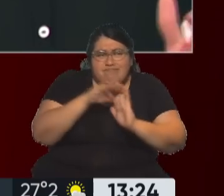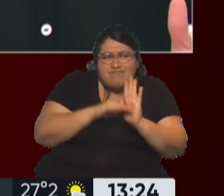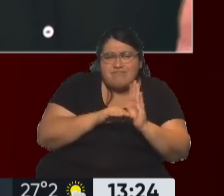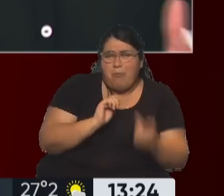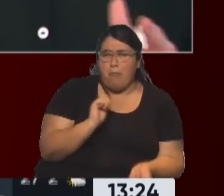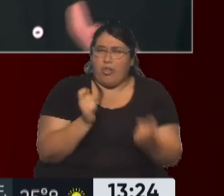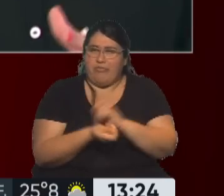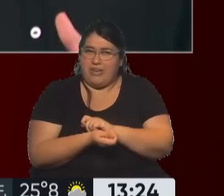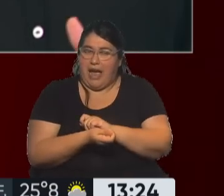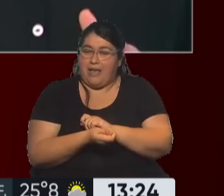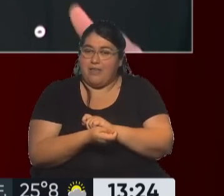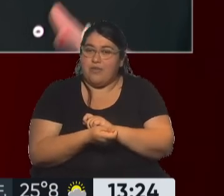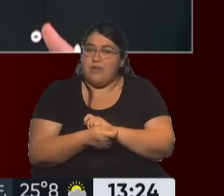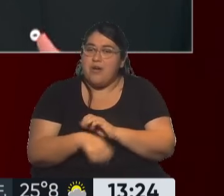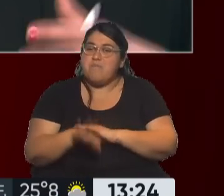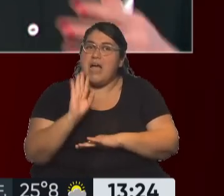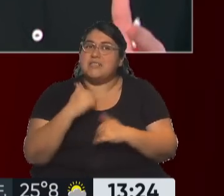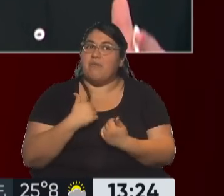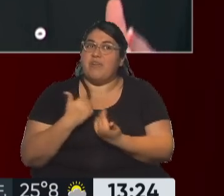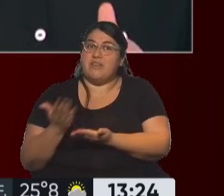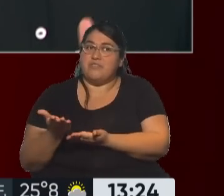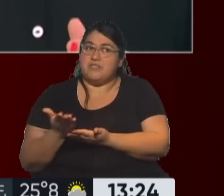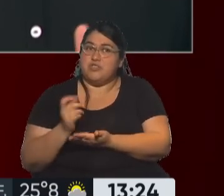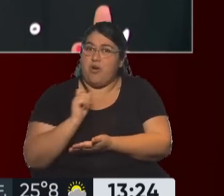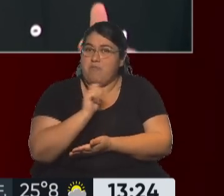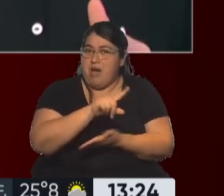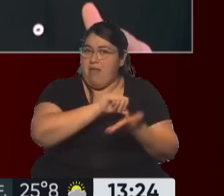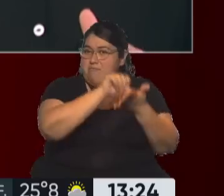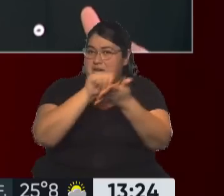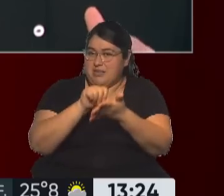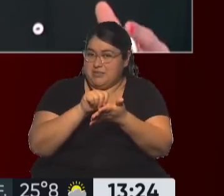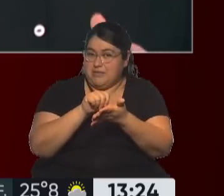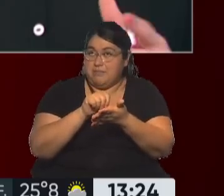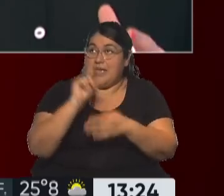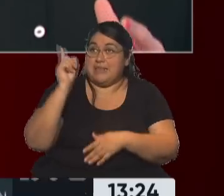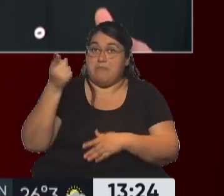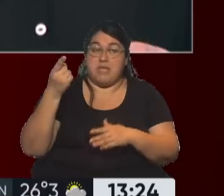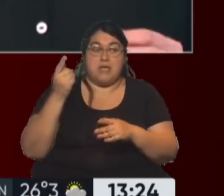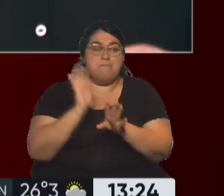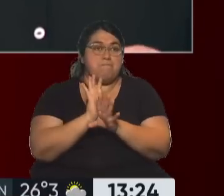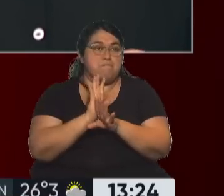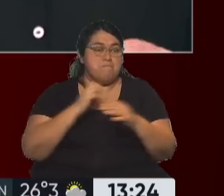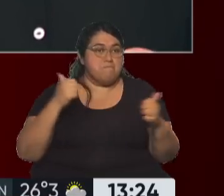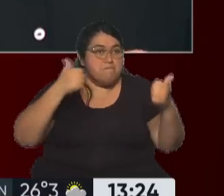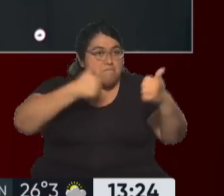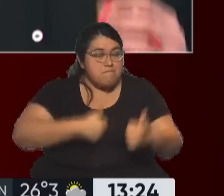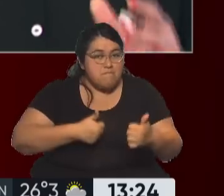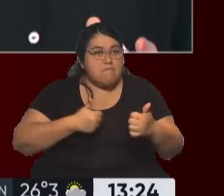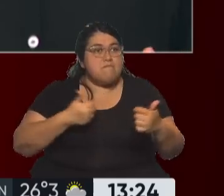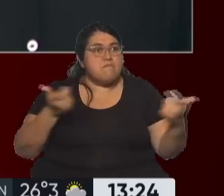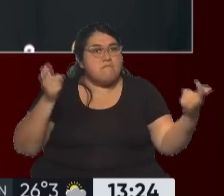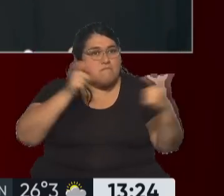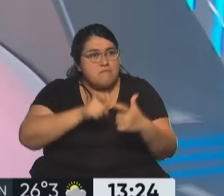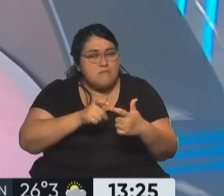fue beneficioso 100% a él, por otro lado se enfrenta ante una idea de decir, bueno,